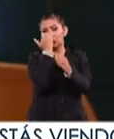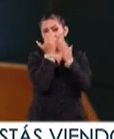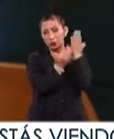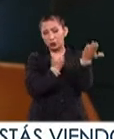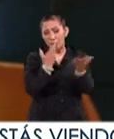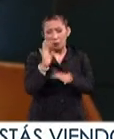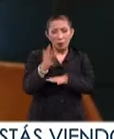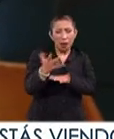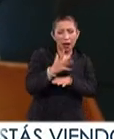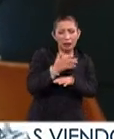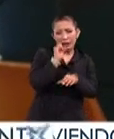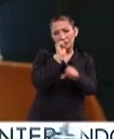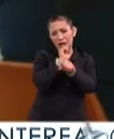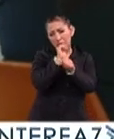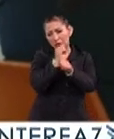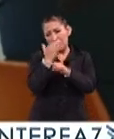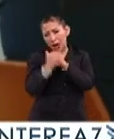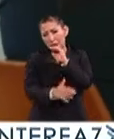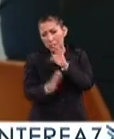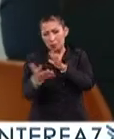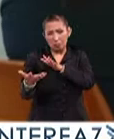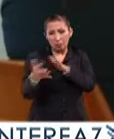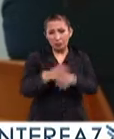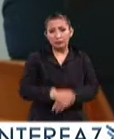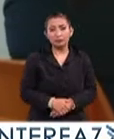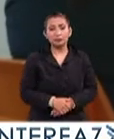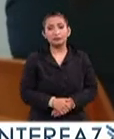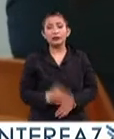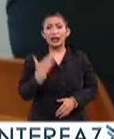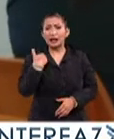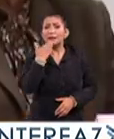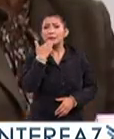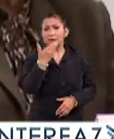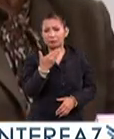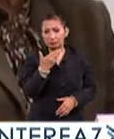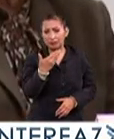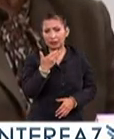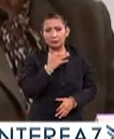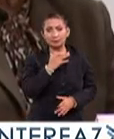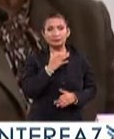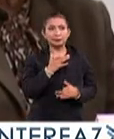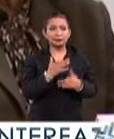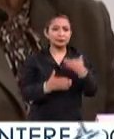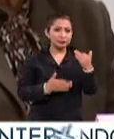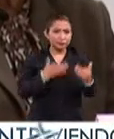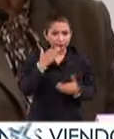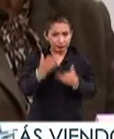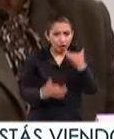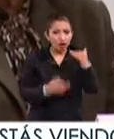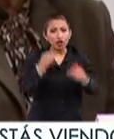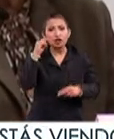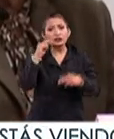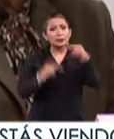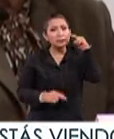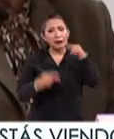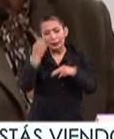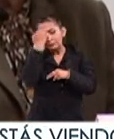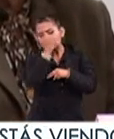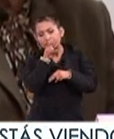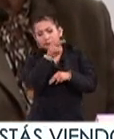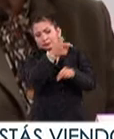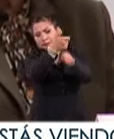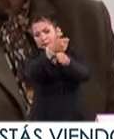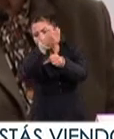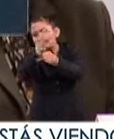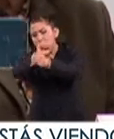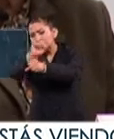representa poco más de la secundaria concluida. Influye en que tengamos en todos los niveles evaluados